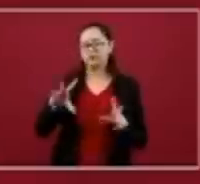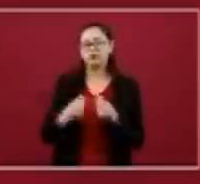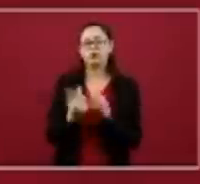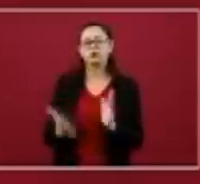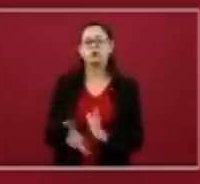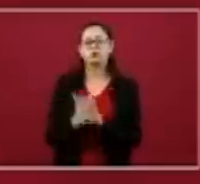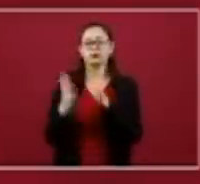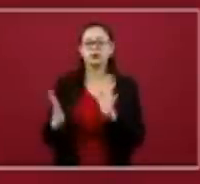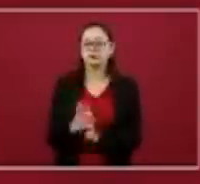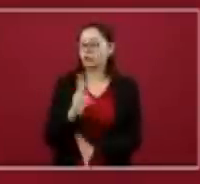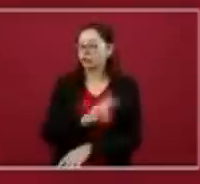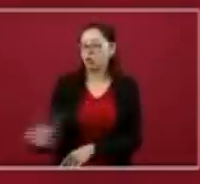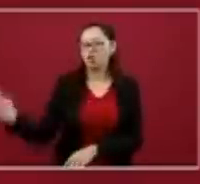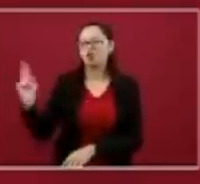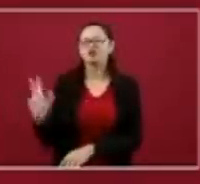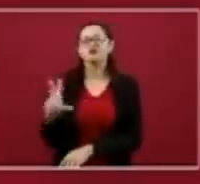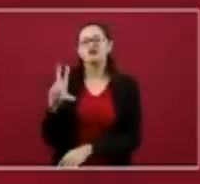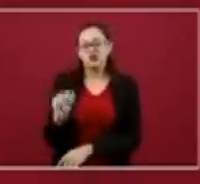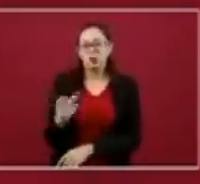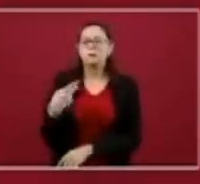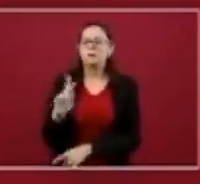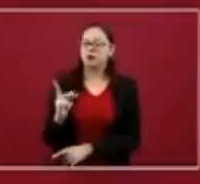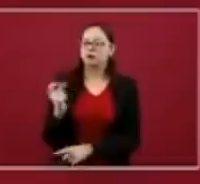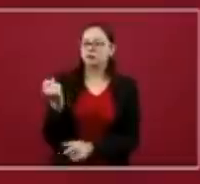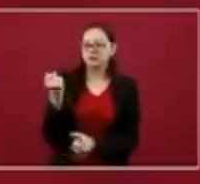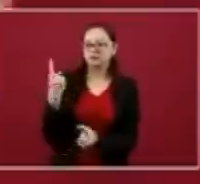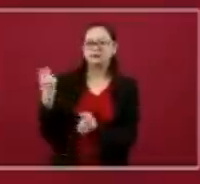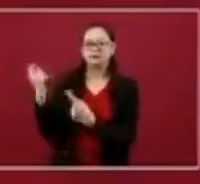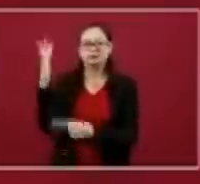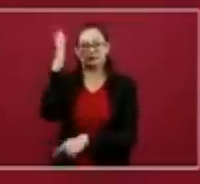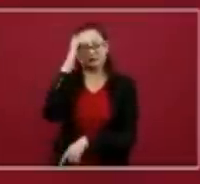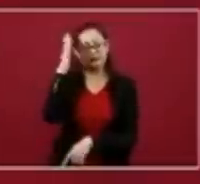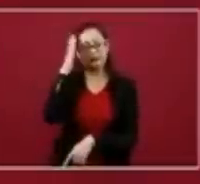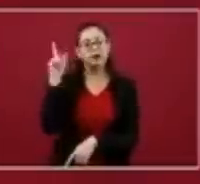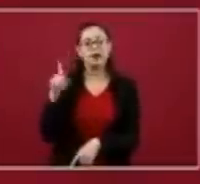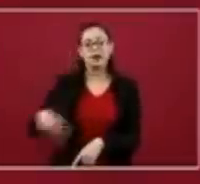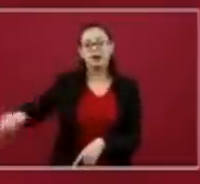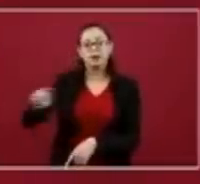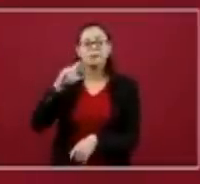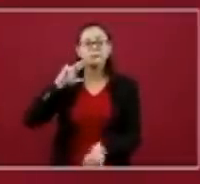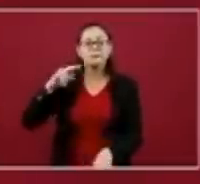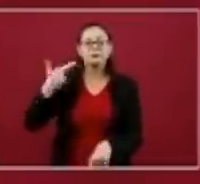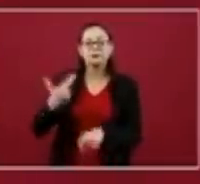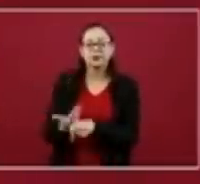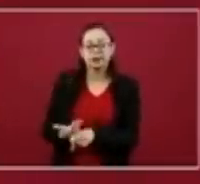los que pueden darnos